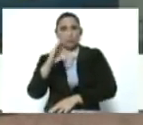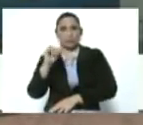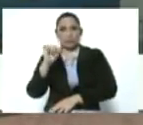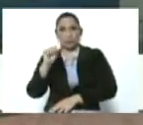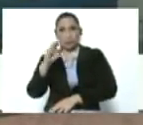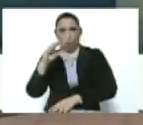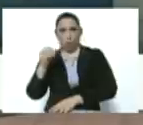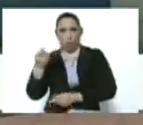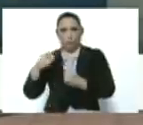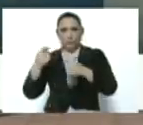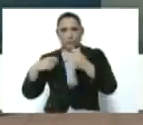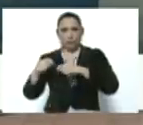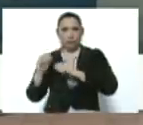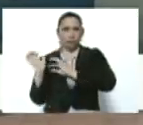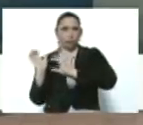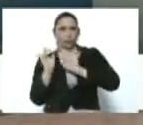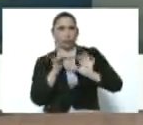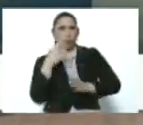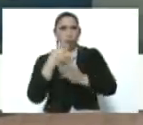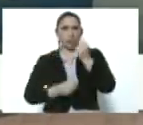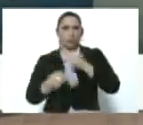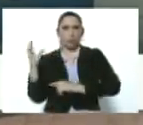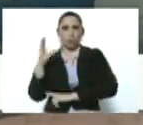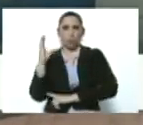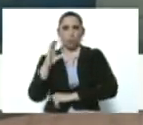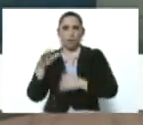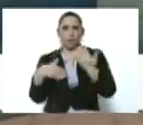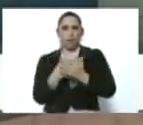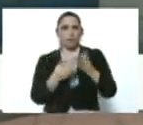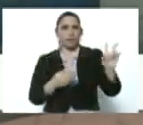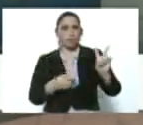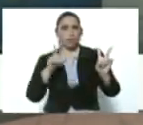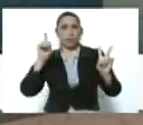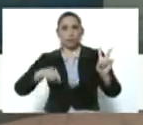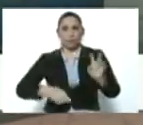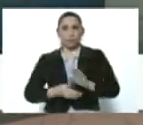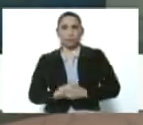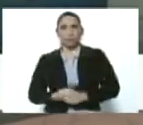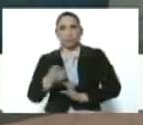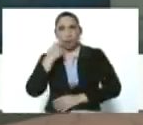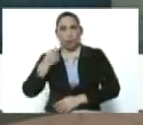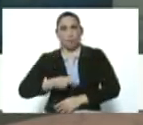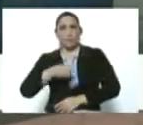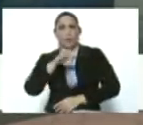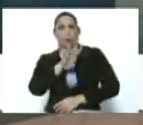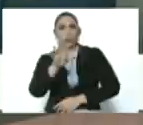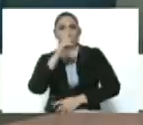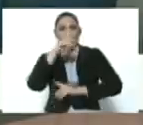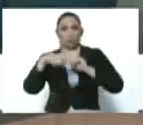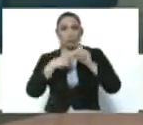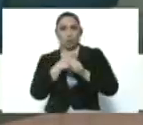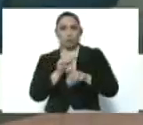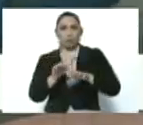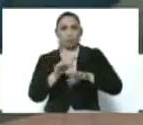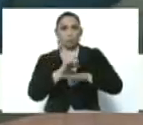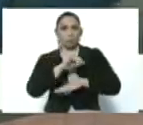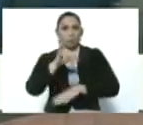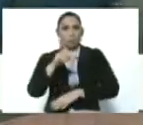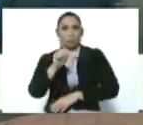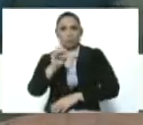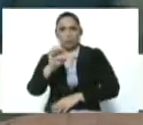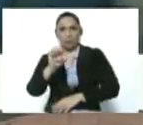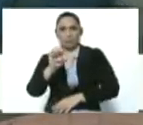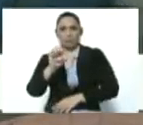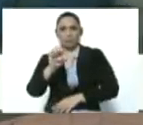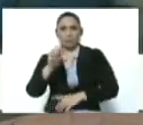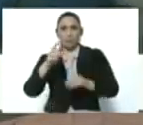procedente de colombia también hombre de 44 años municipios josé ángel lamas